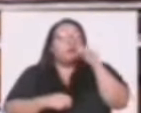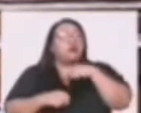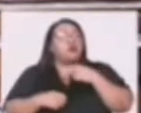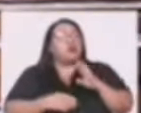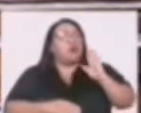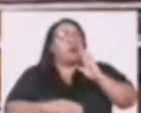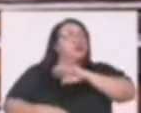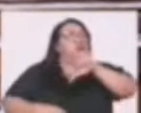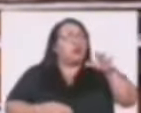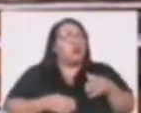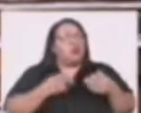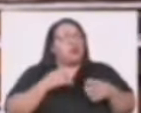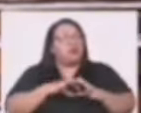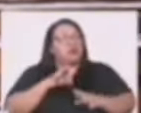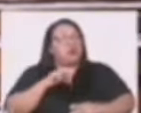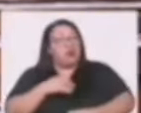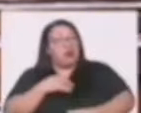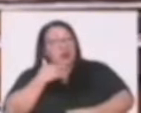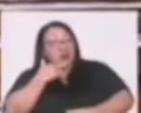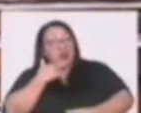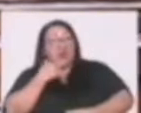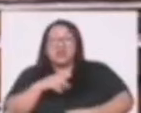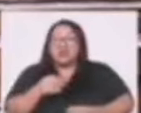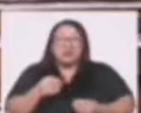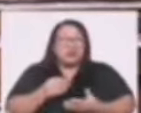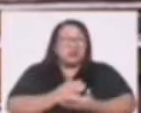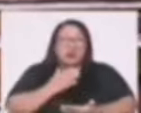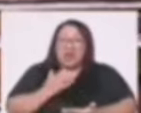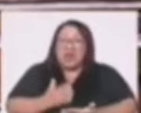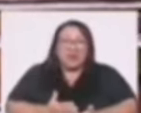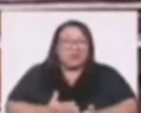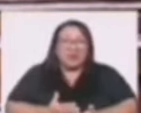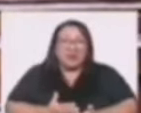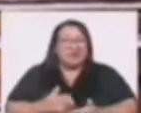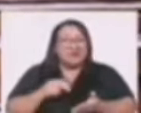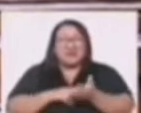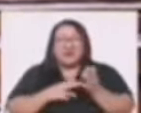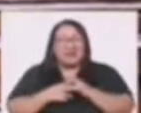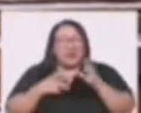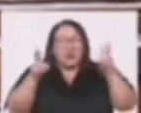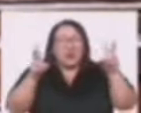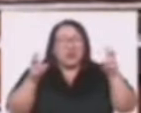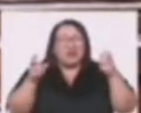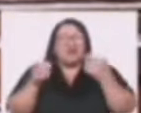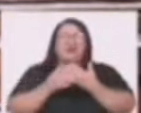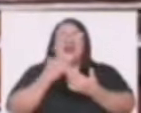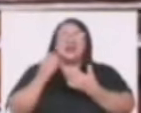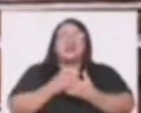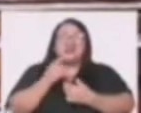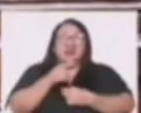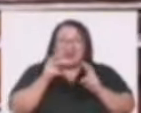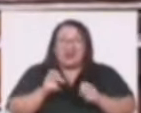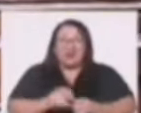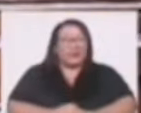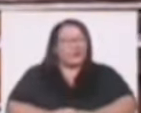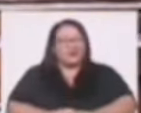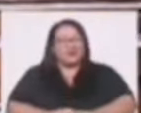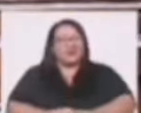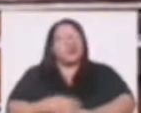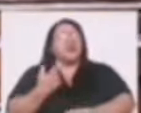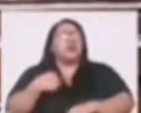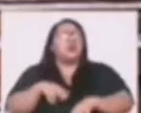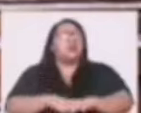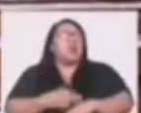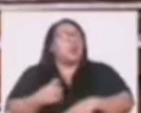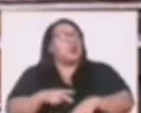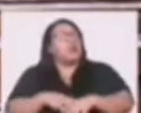unanimidad. Presidente, esto es grave. Este estándar refleja con un tema tan objetivo como el de este caso, la